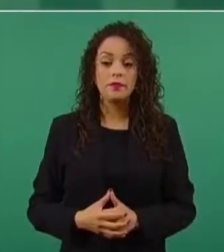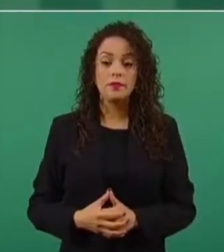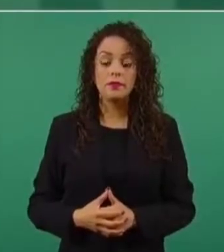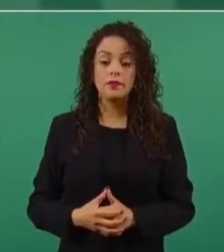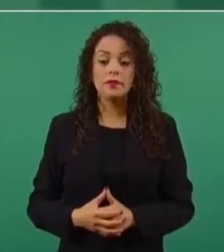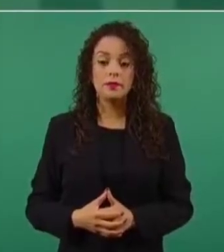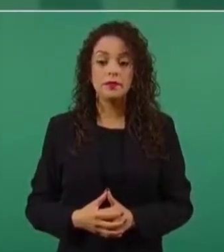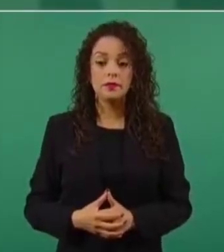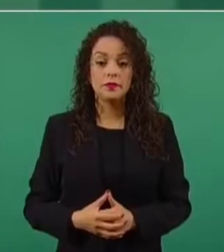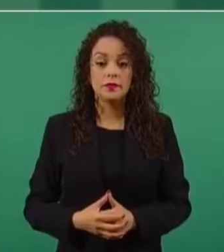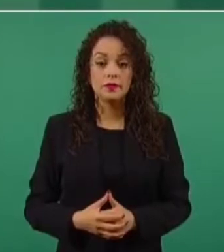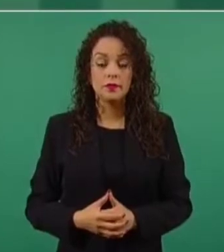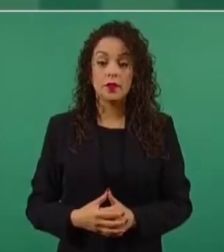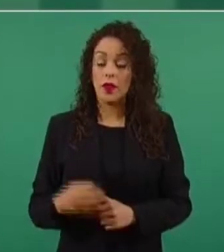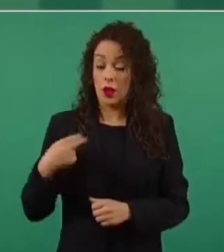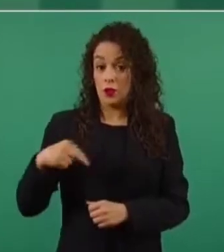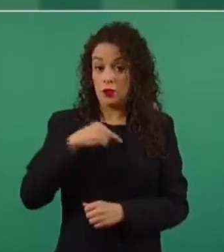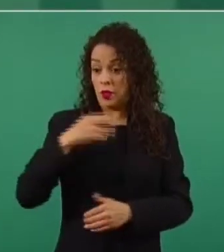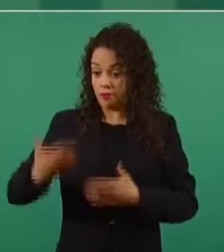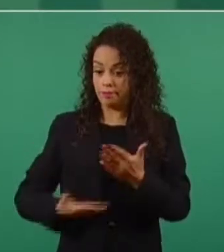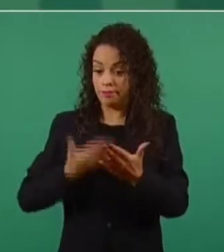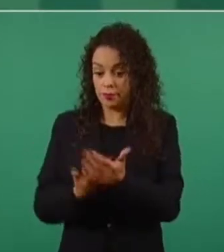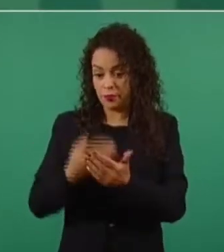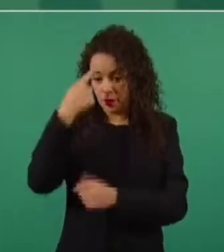vamos a promover